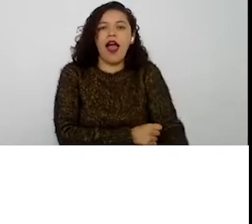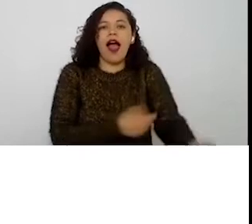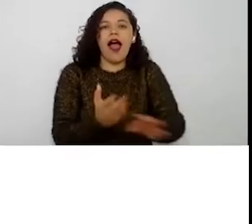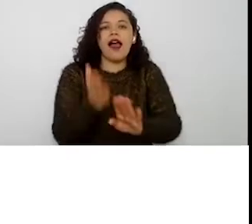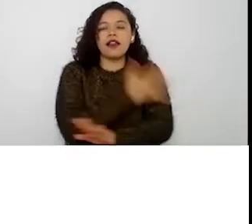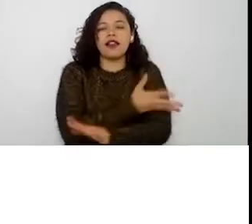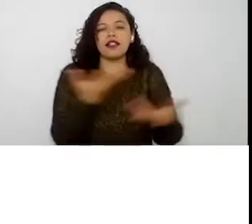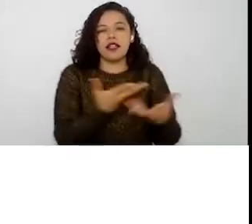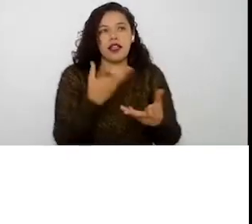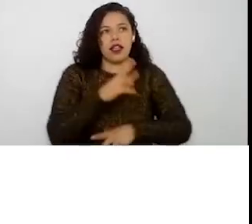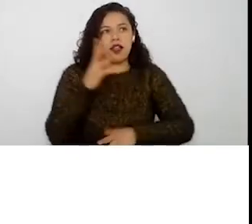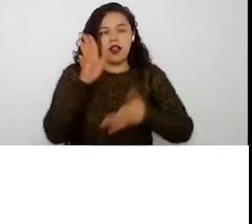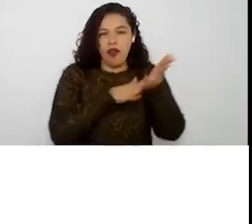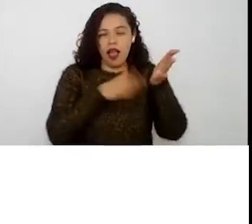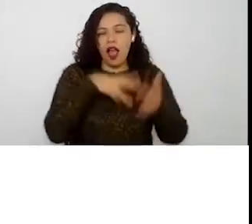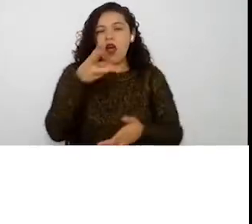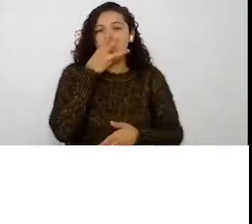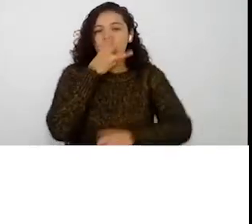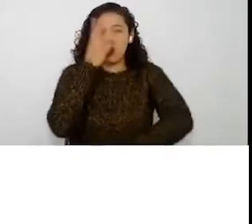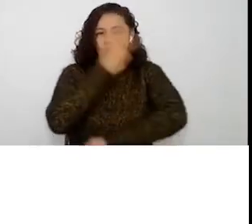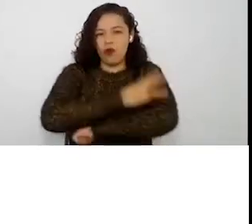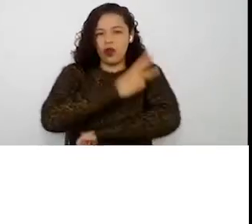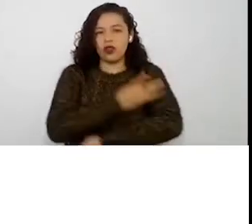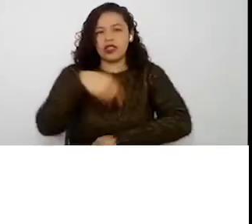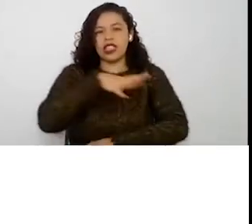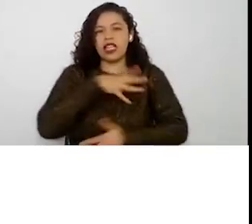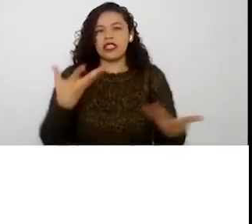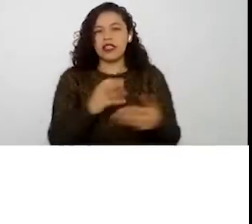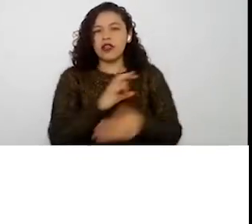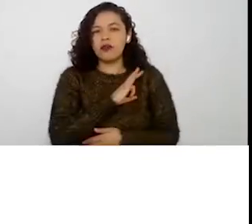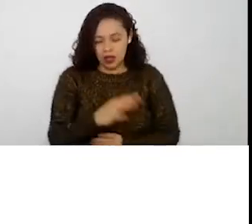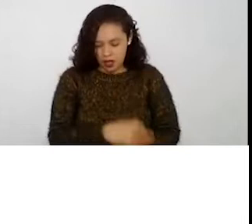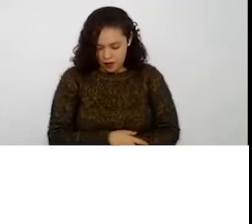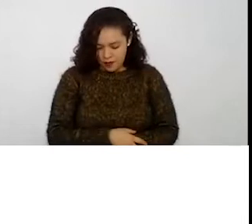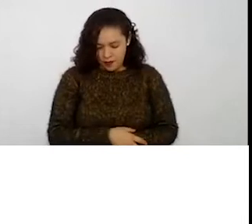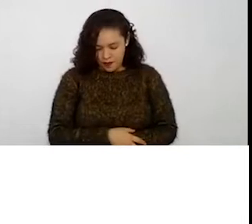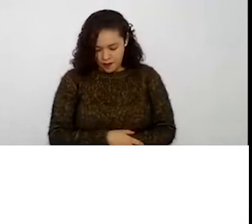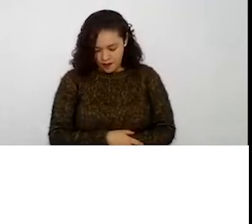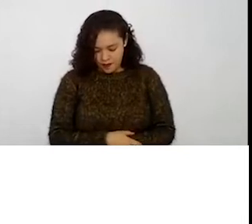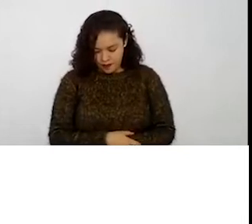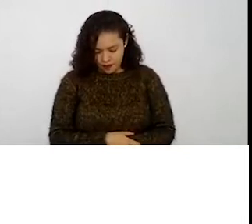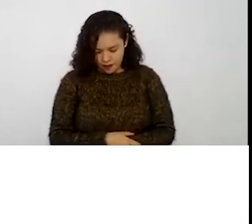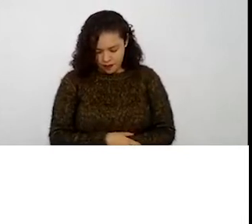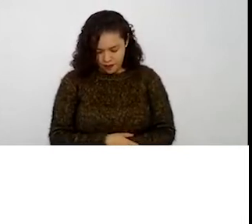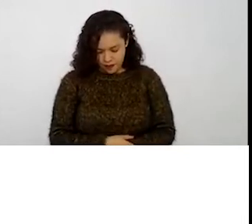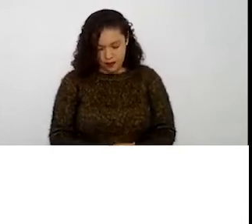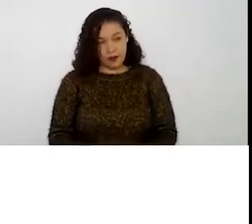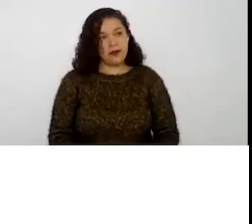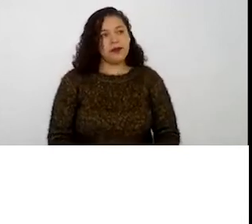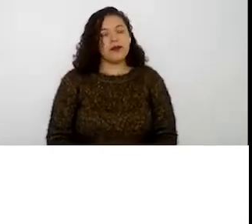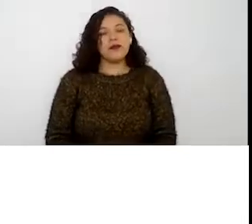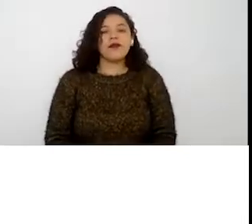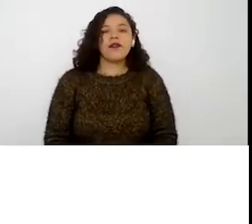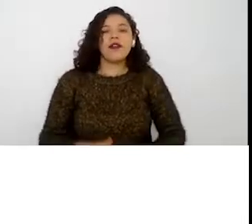hoja de Word donde usted pueda realizar y digamos tener un